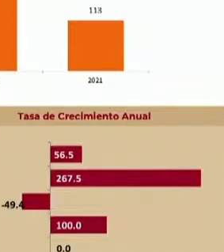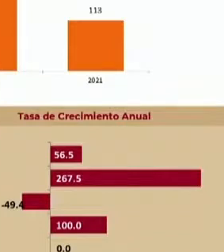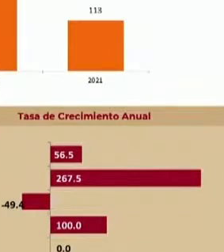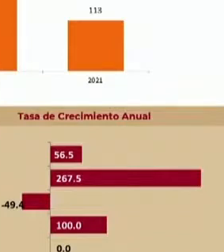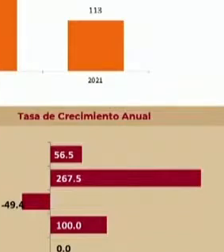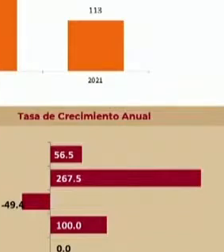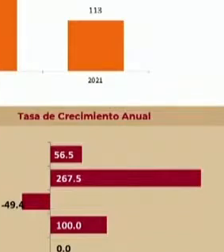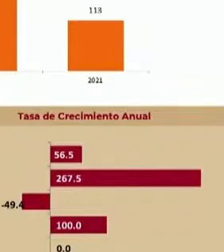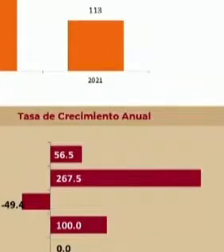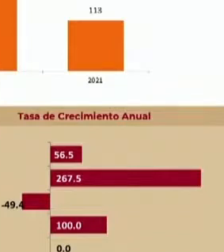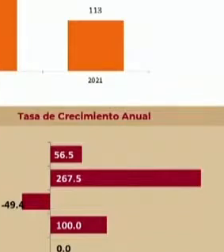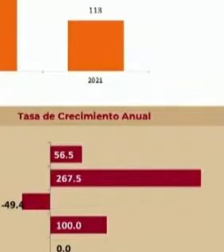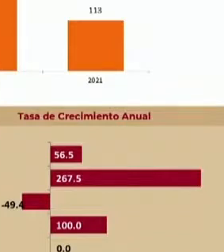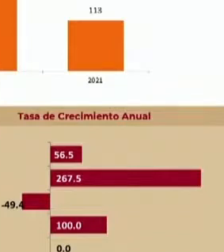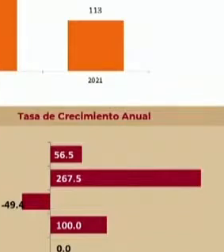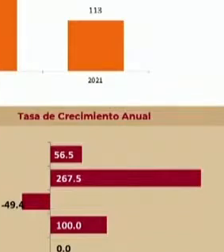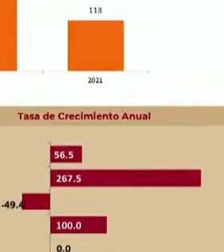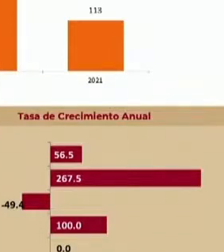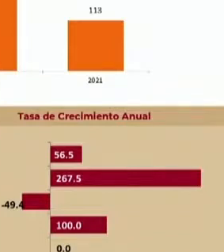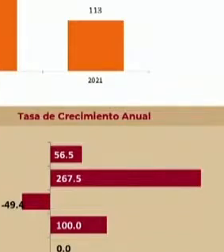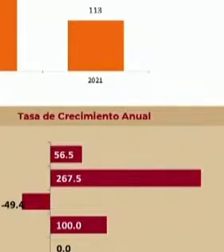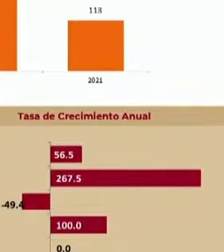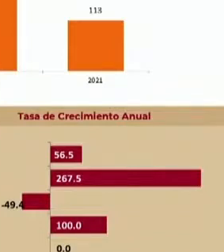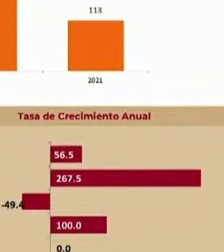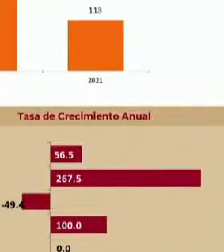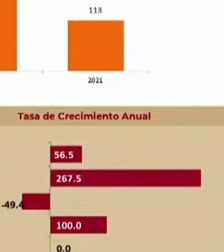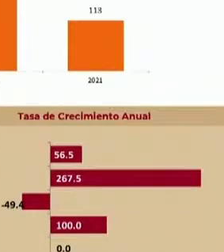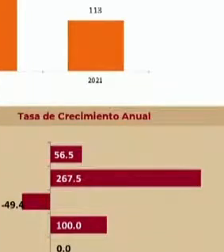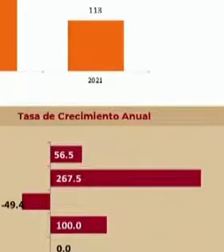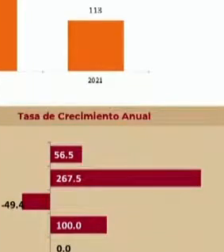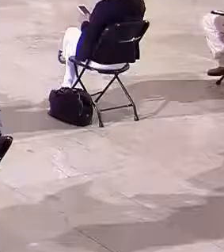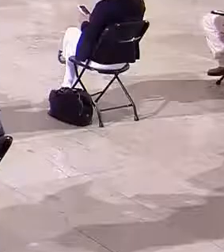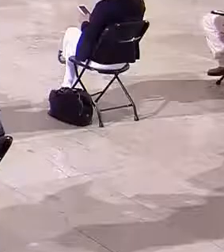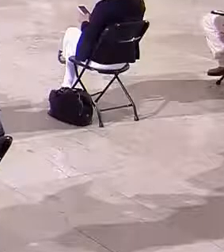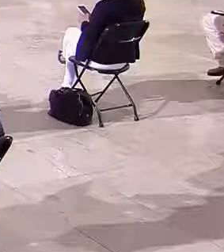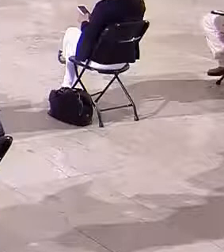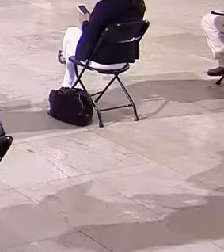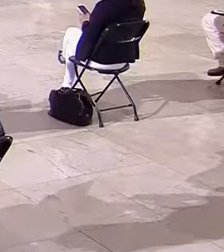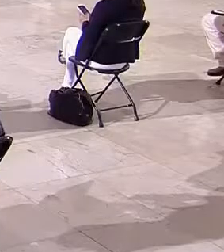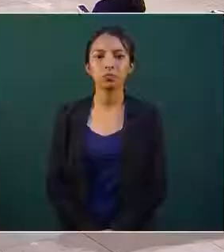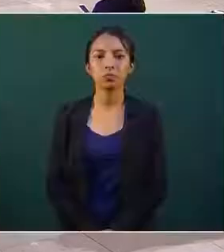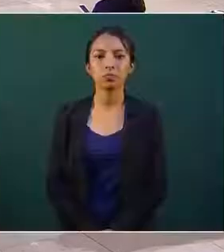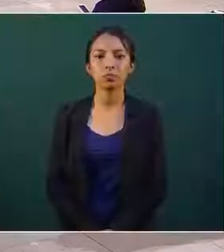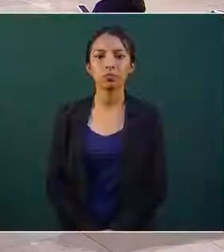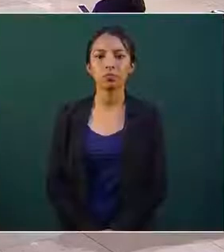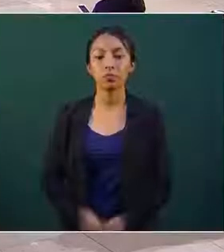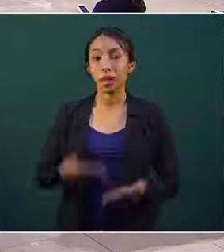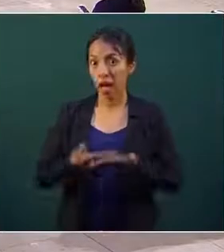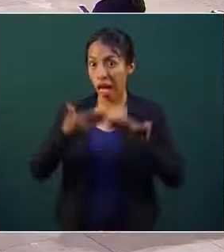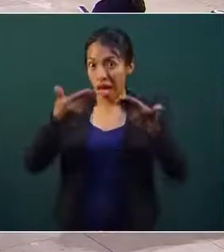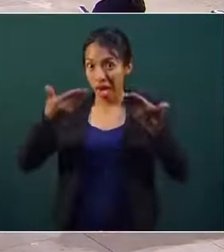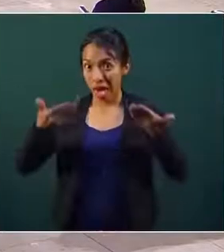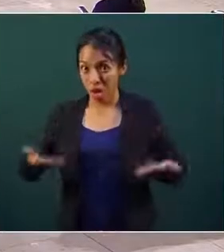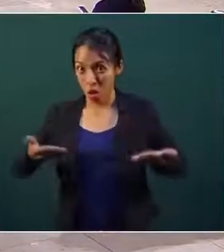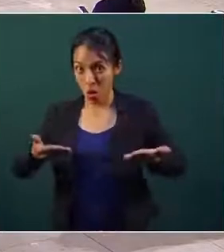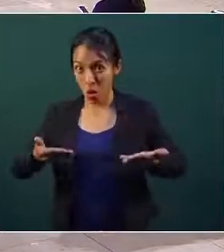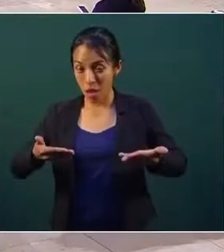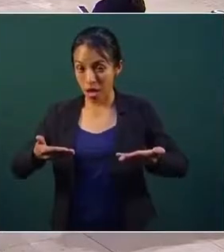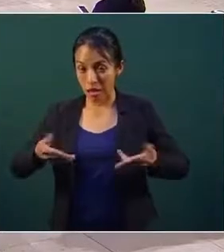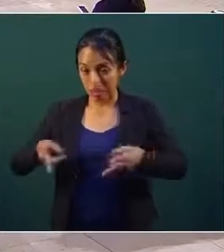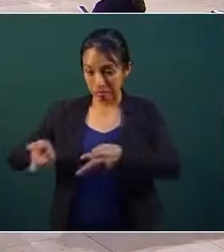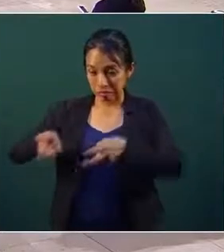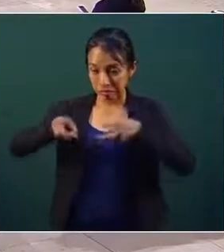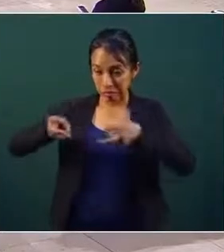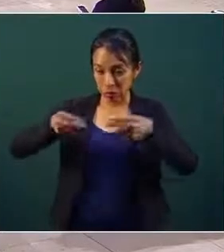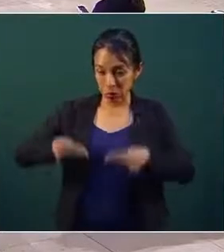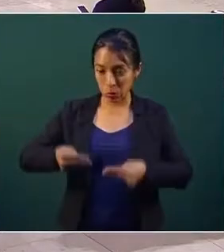estado pues está haciendo las medidas necesarias para corregirlo. En lo que se refiere a robo de negocios, ocupa el